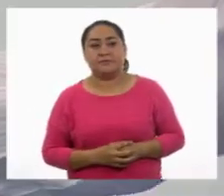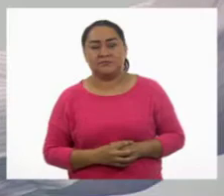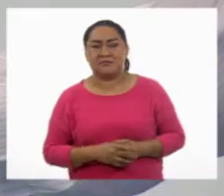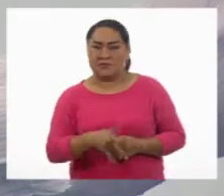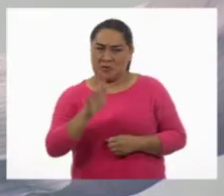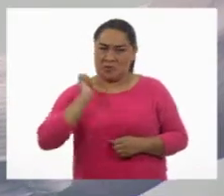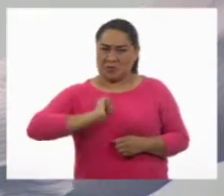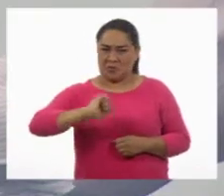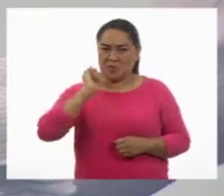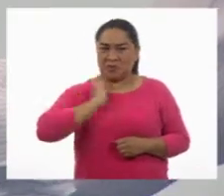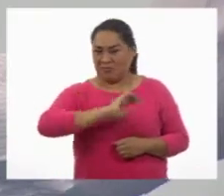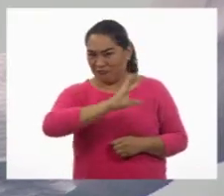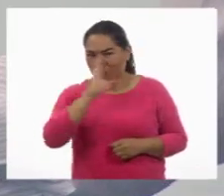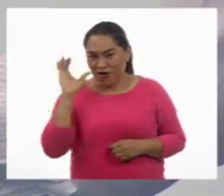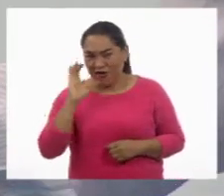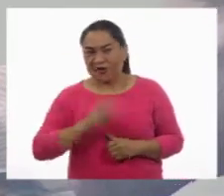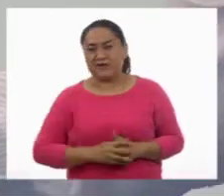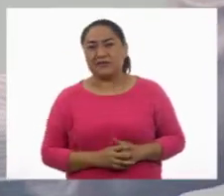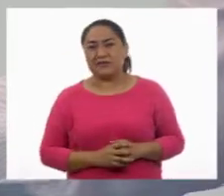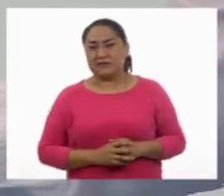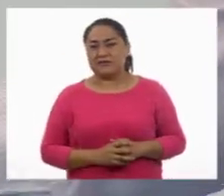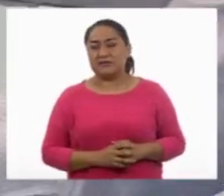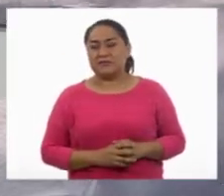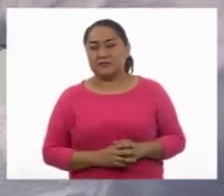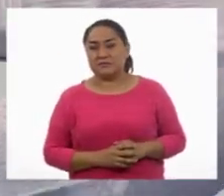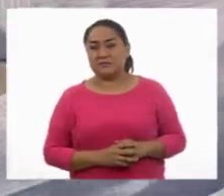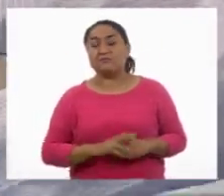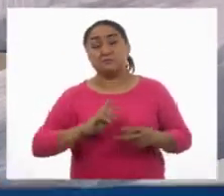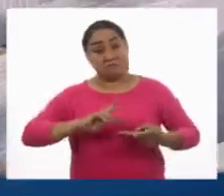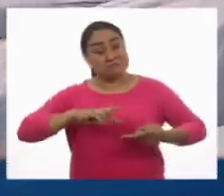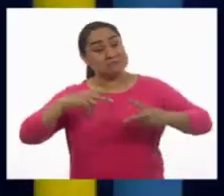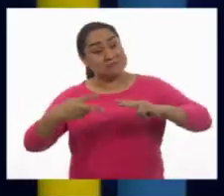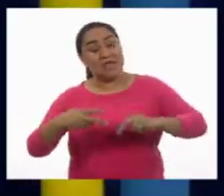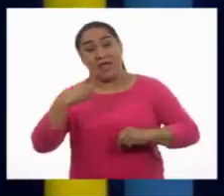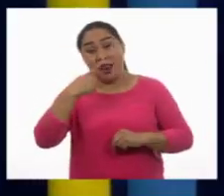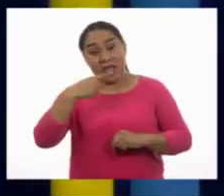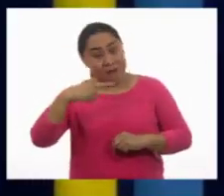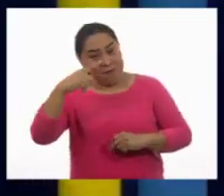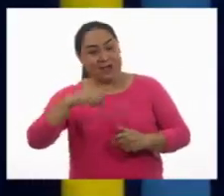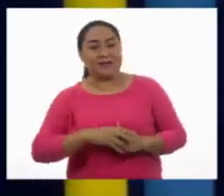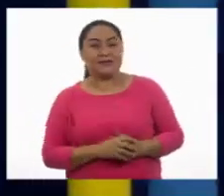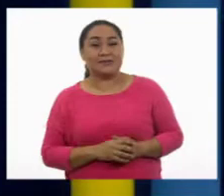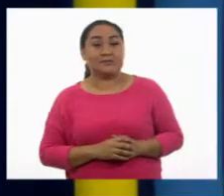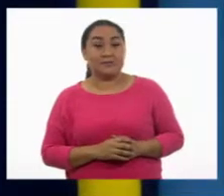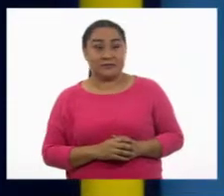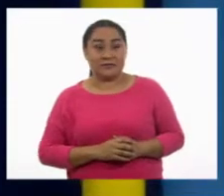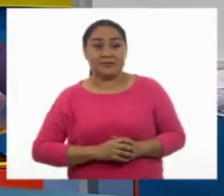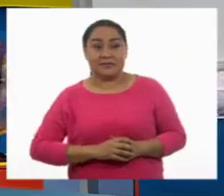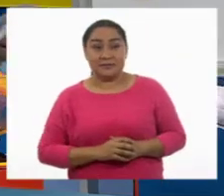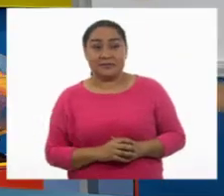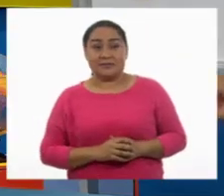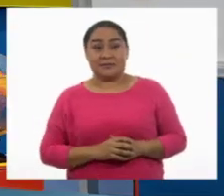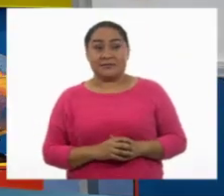Parecen antiguas, ¿no? Vale, de qué manían, Rubén. ¿Sí? ¿Sí?